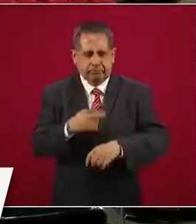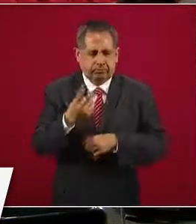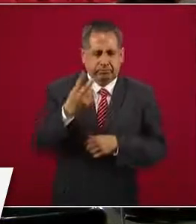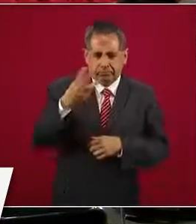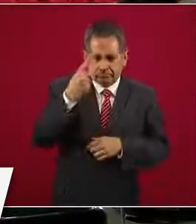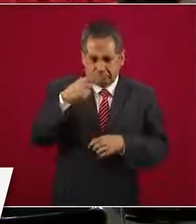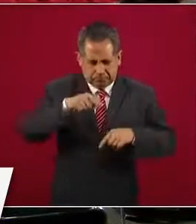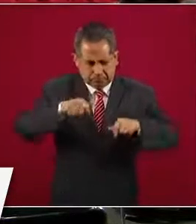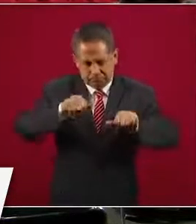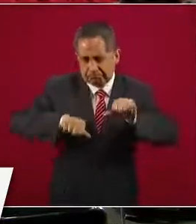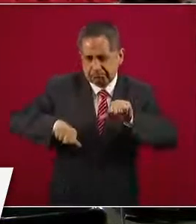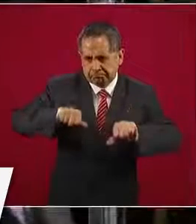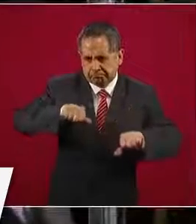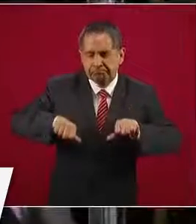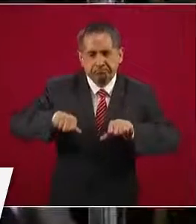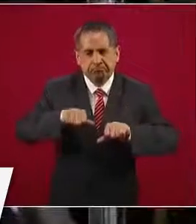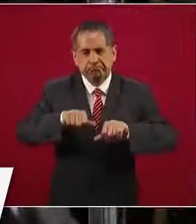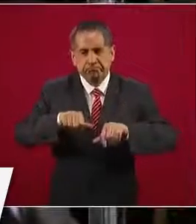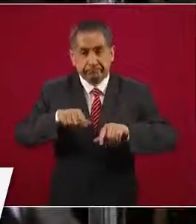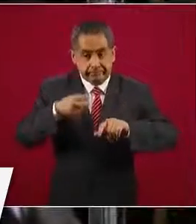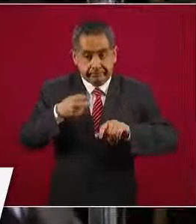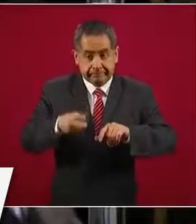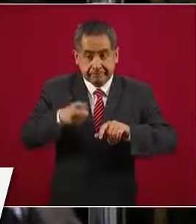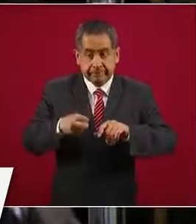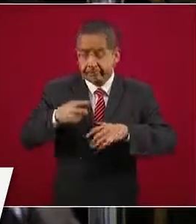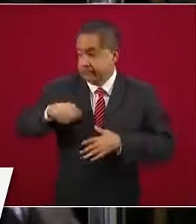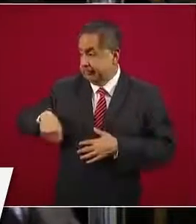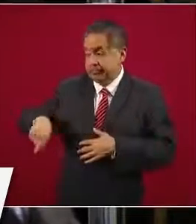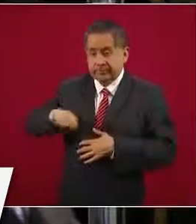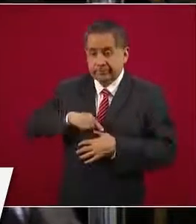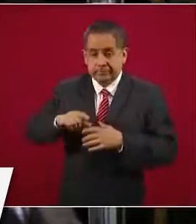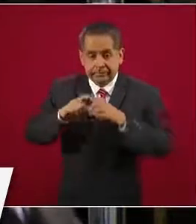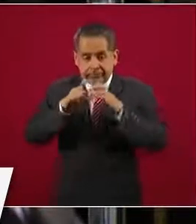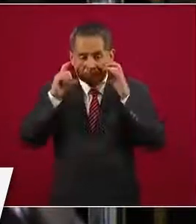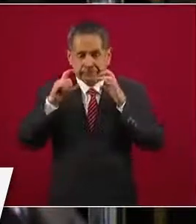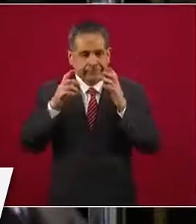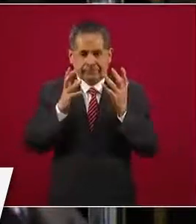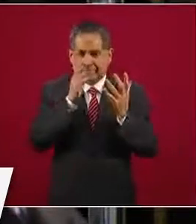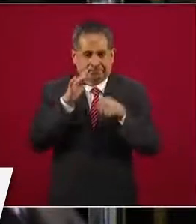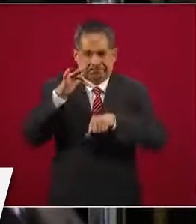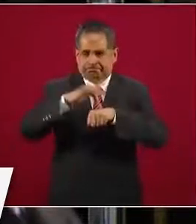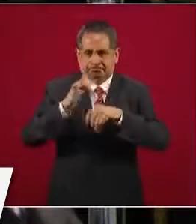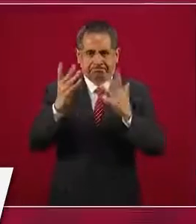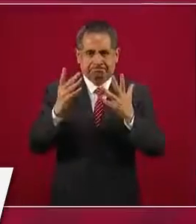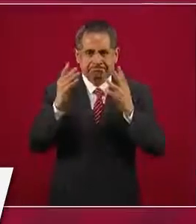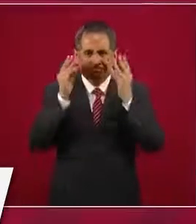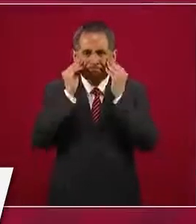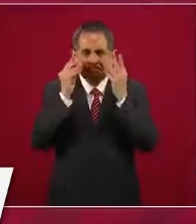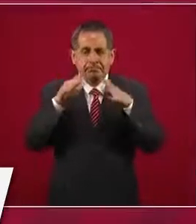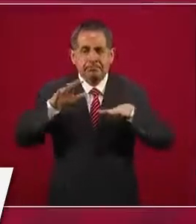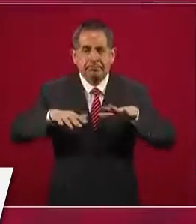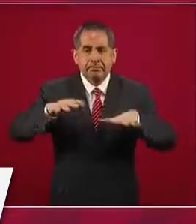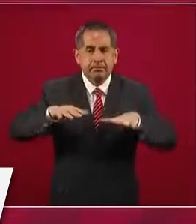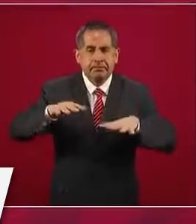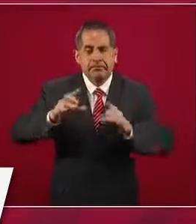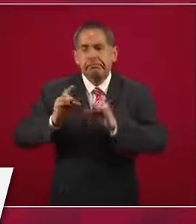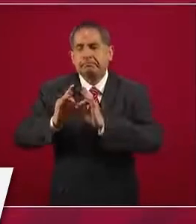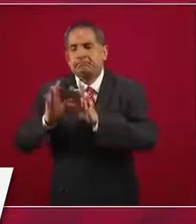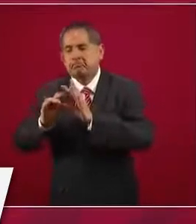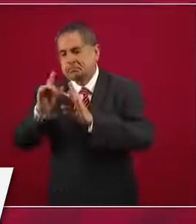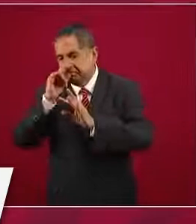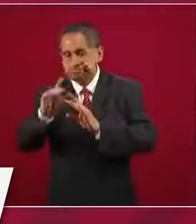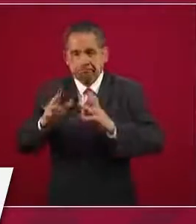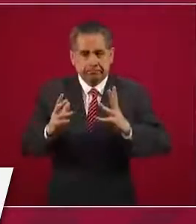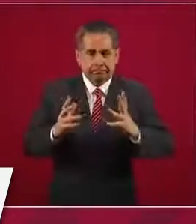tres horas quizá durante ese tiempo el equipo quirúrgico sabe que no se puede tocar la cara y aún así a veces se ocurren accidentes